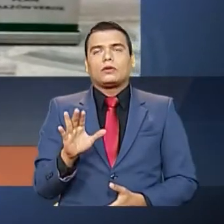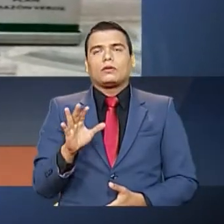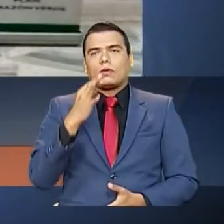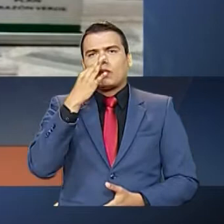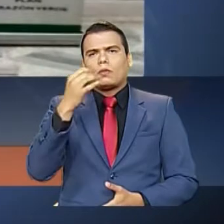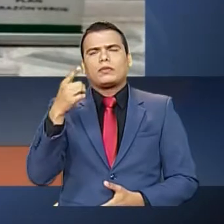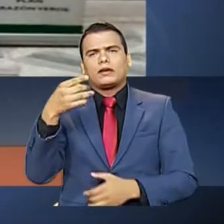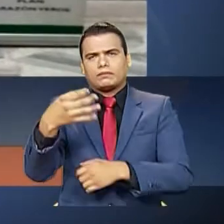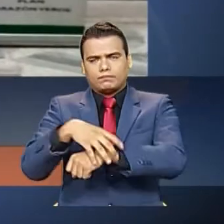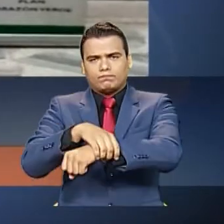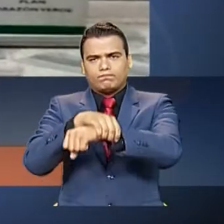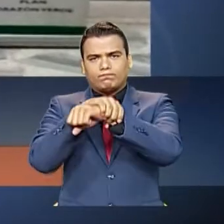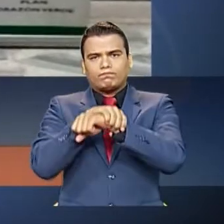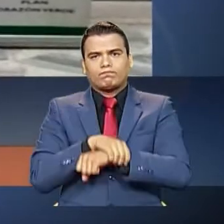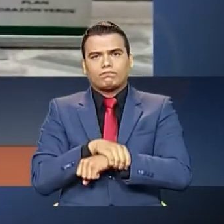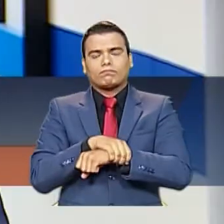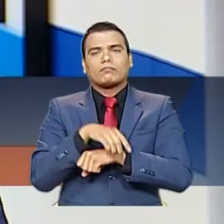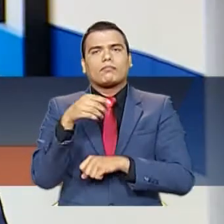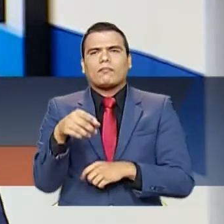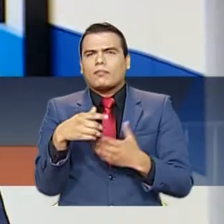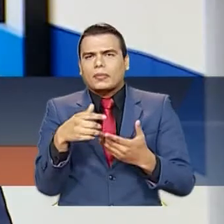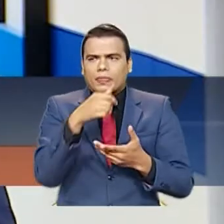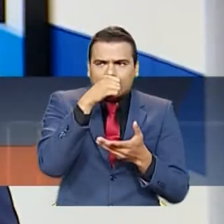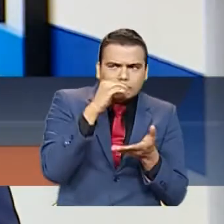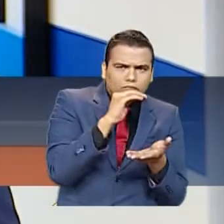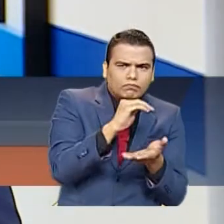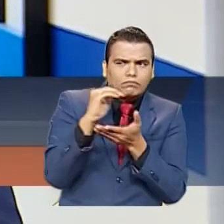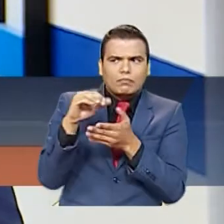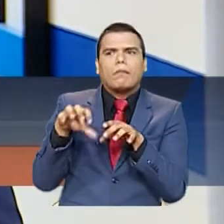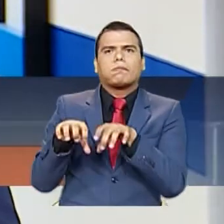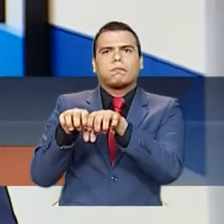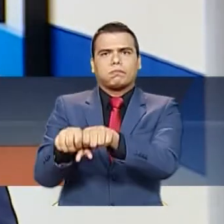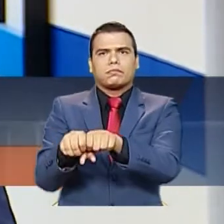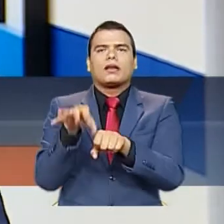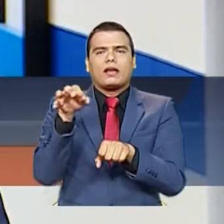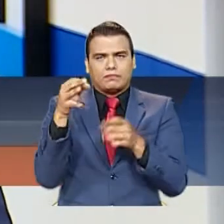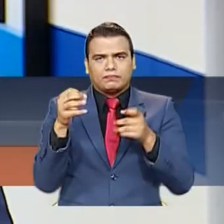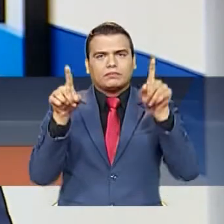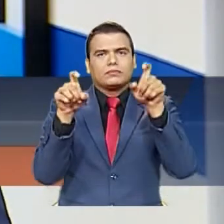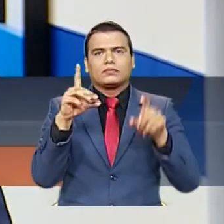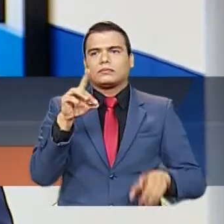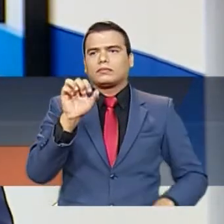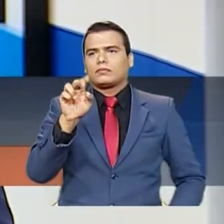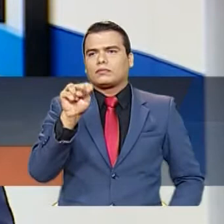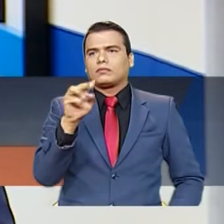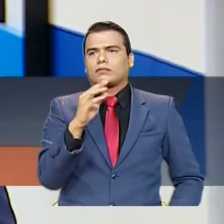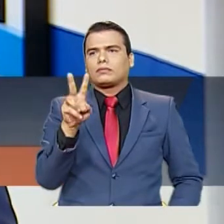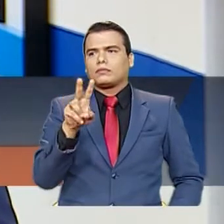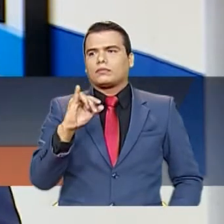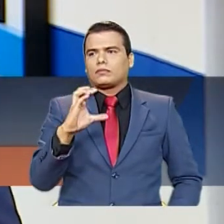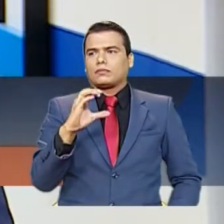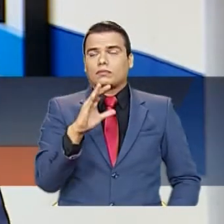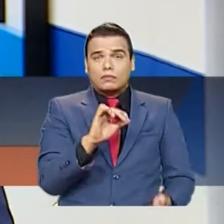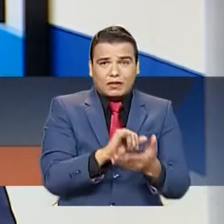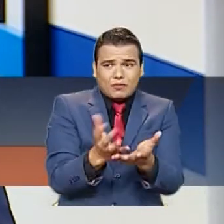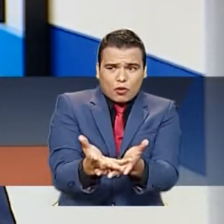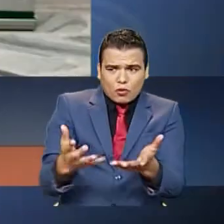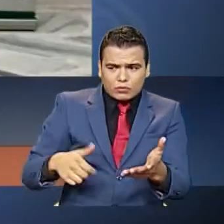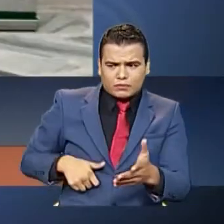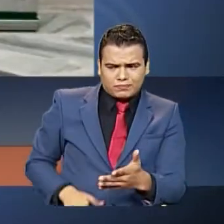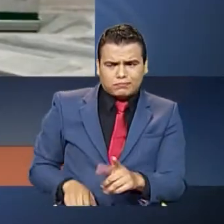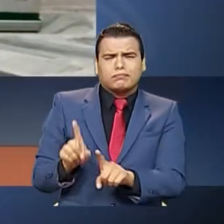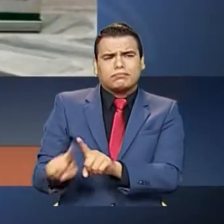de tráfico de estupefacientes en su poder fueron encontradas municiones armamento y también